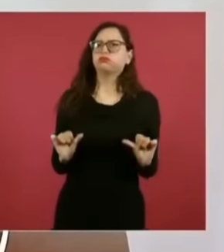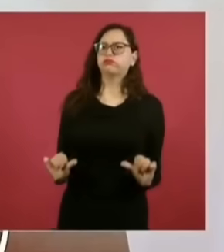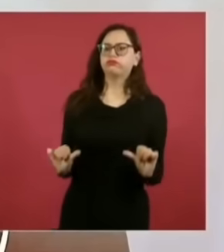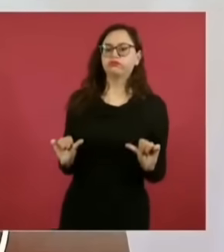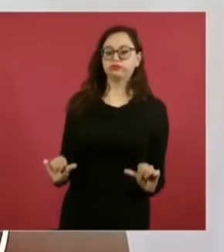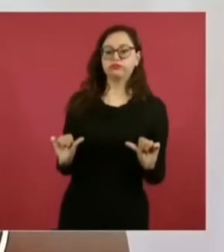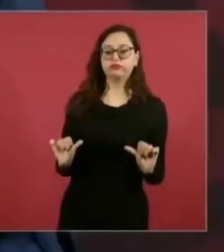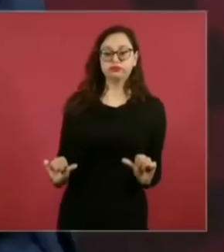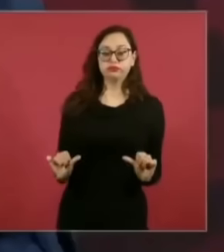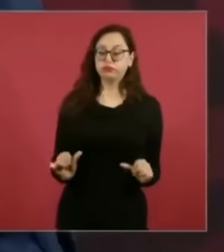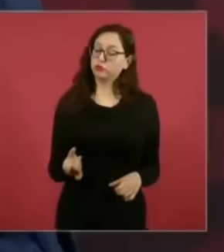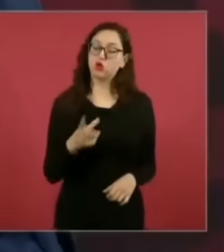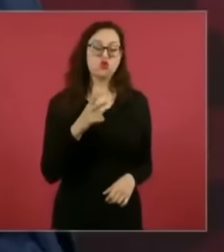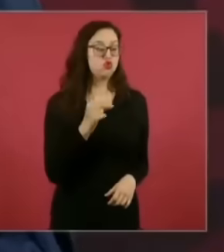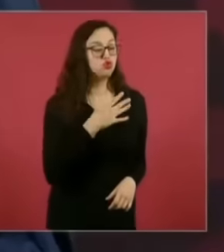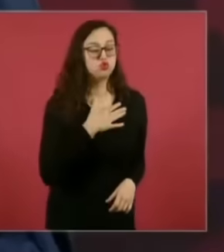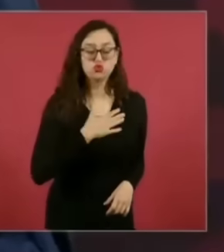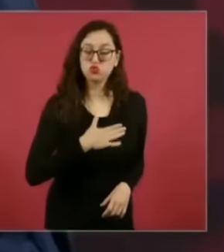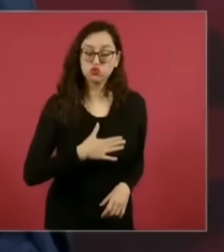Eso es injusto.